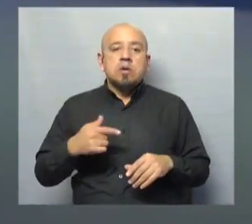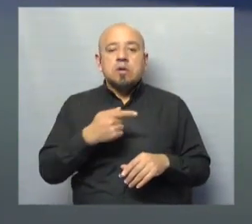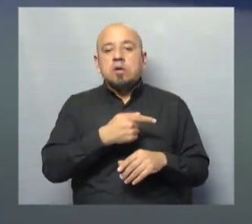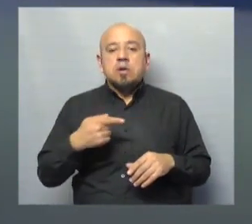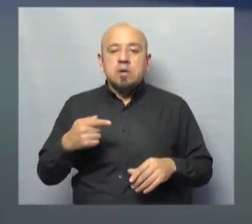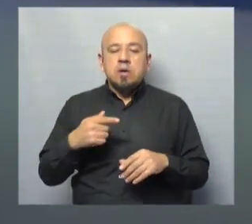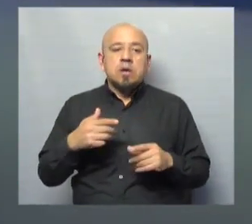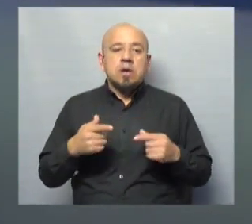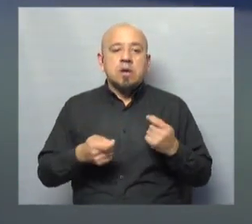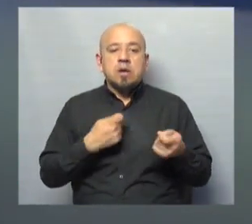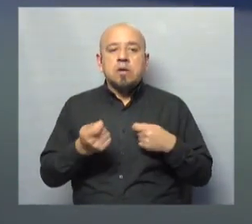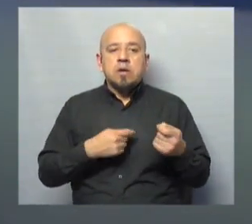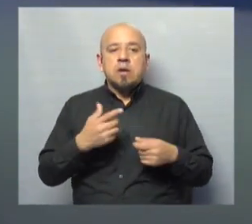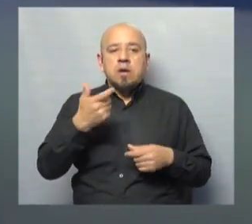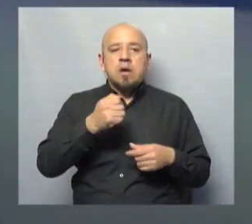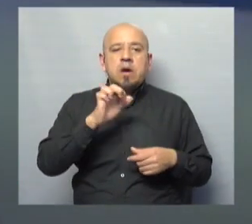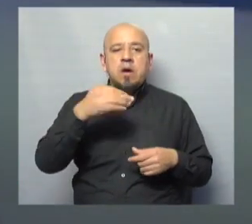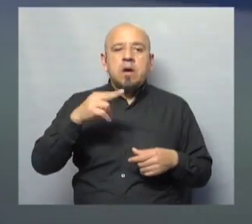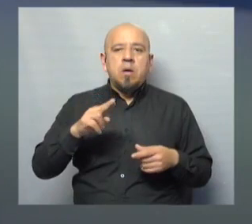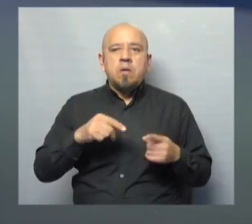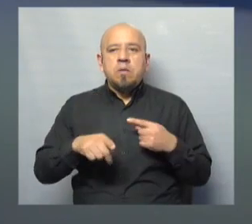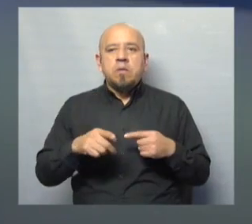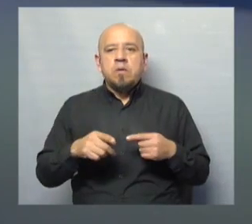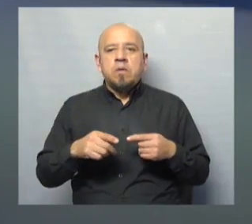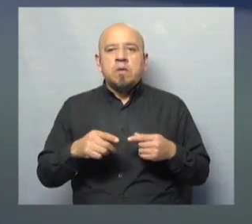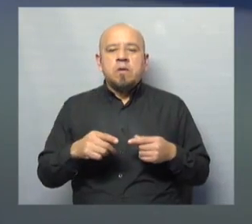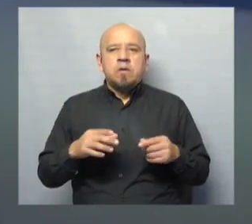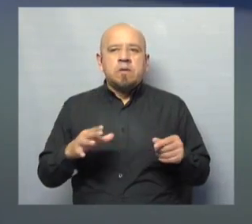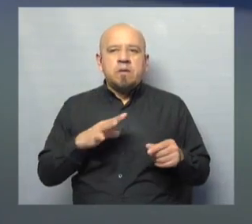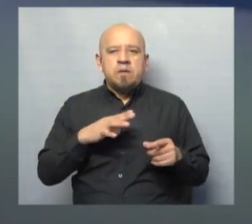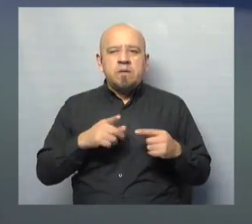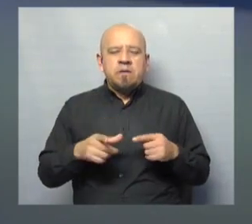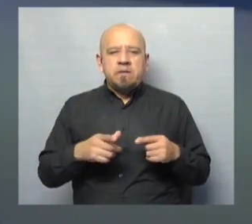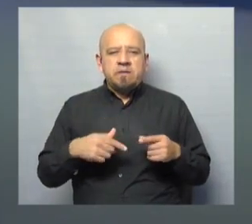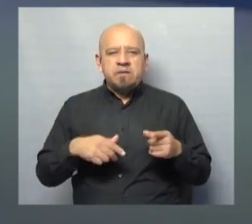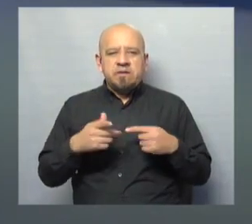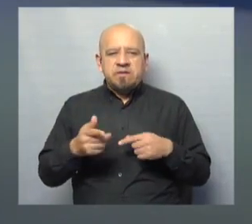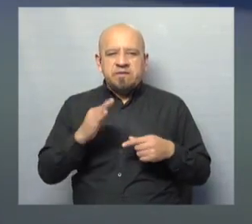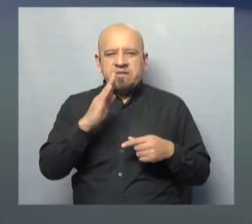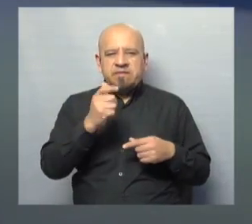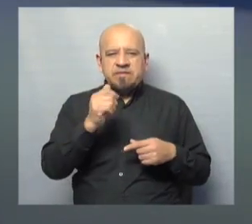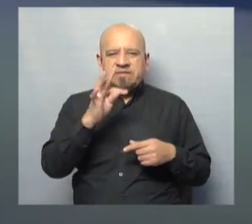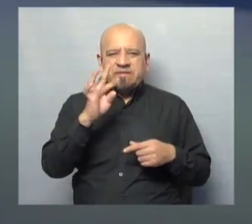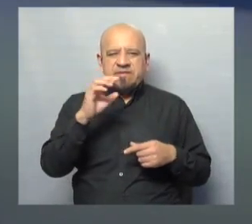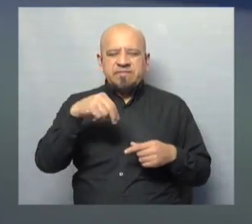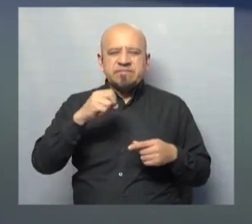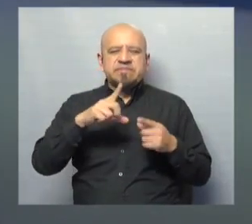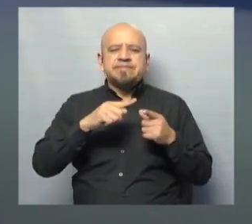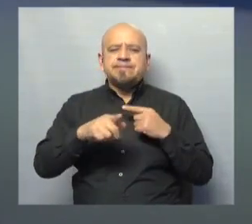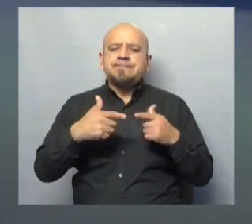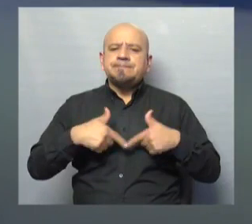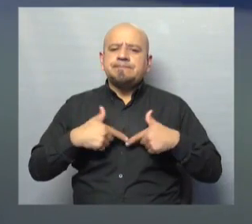negociaciones entre el sindicato bancario y justamente la patronal de citibank en los ámbitos del ministerio